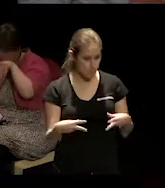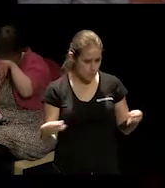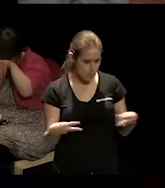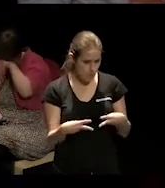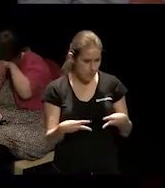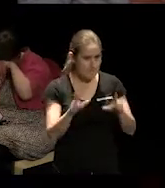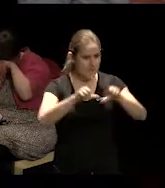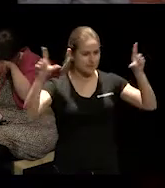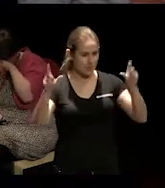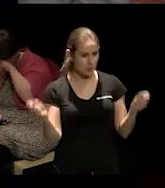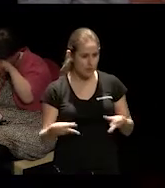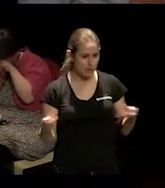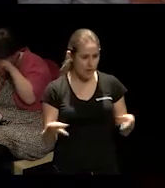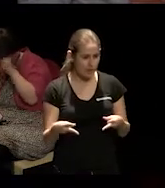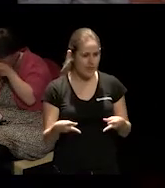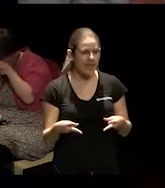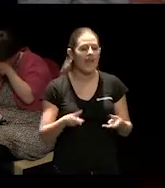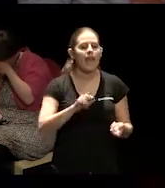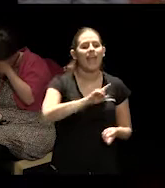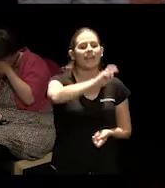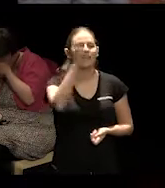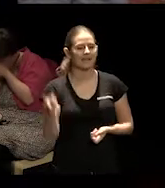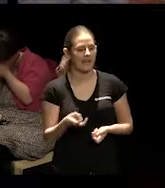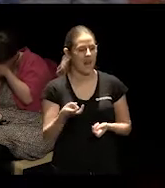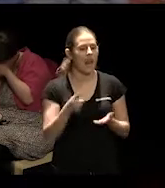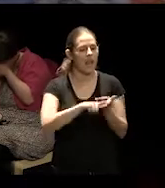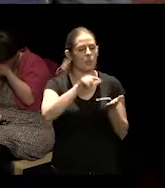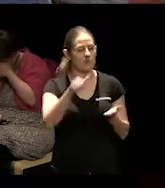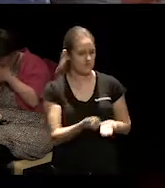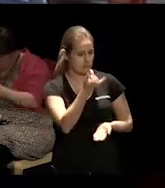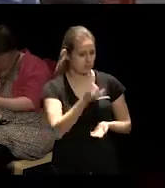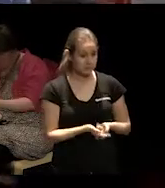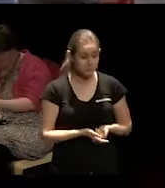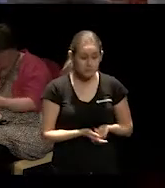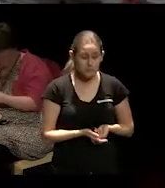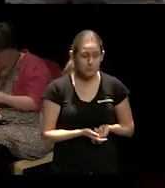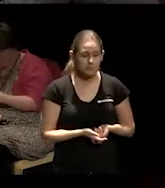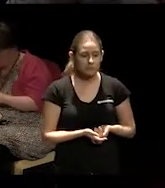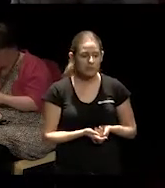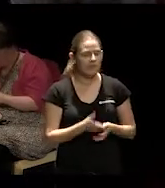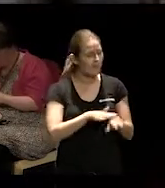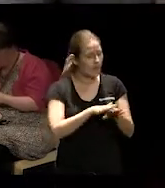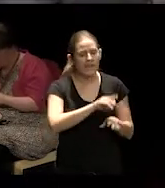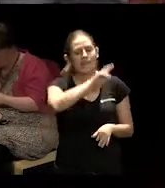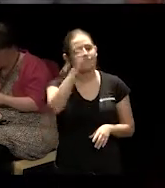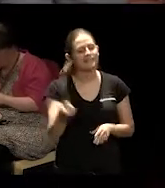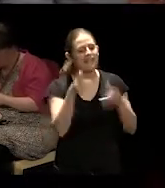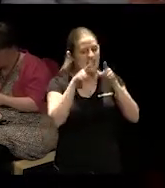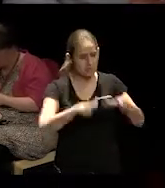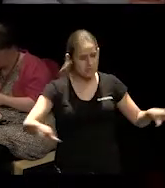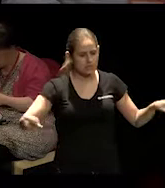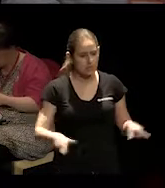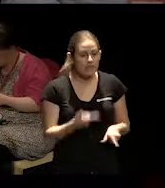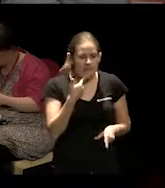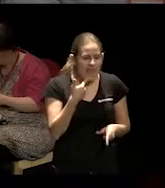de subtitulado interlingüístico. Pero el subtitulado adaptado es distinto. El subtitulado adaptado no solo tiene que transmitir el texto, sino también